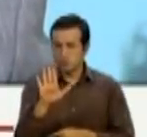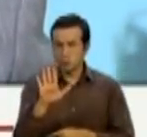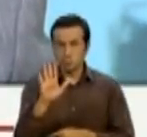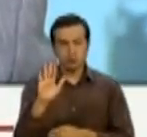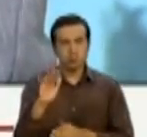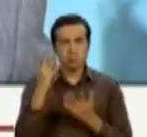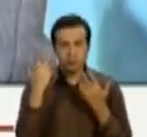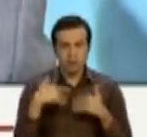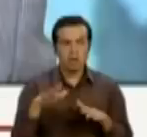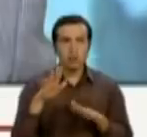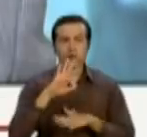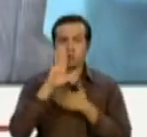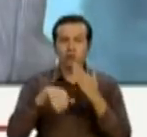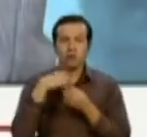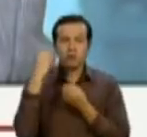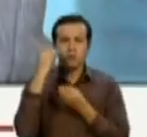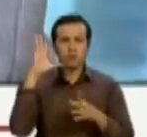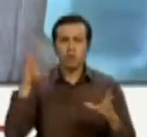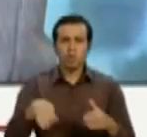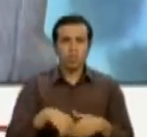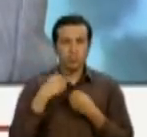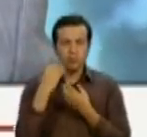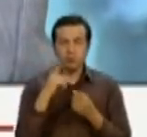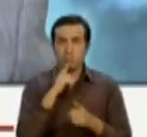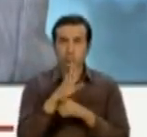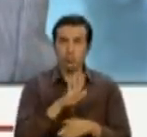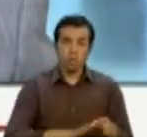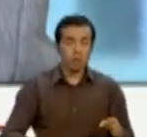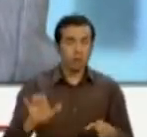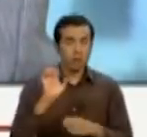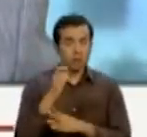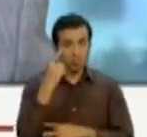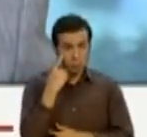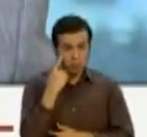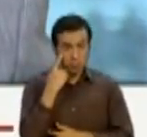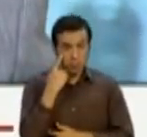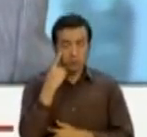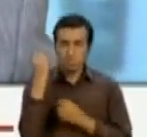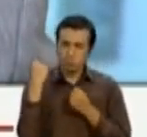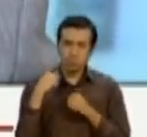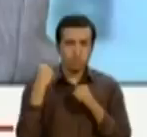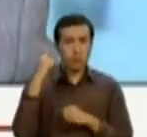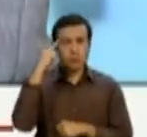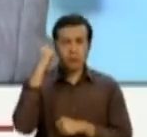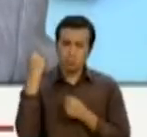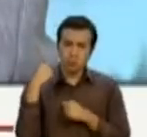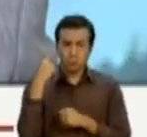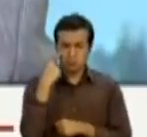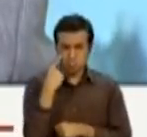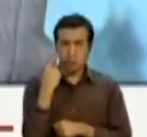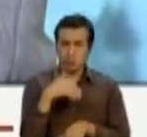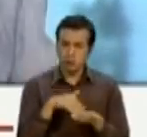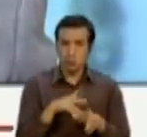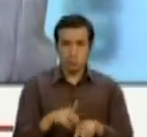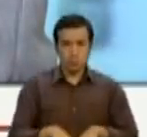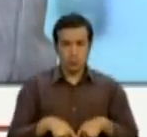el levantamiento de reserva de la información pertinente para que el pueblo ecuatoriano conozca los esfuerzos del Estado por garantizar